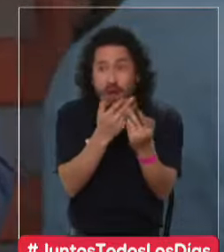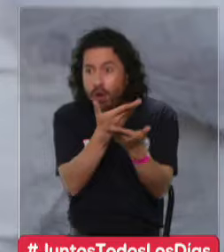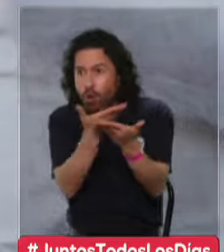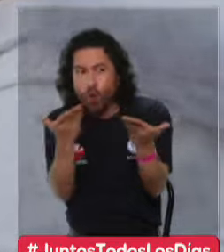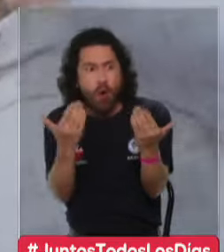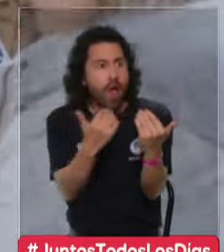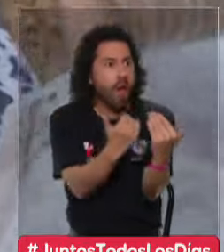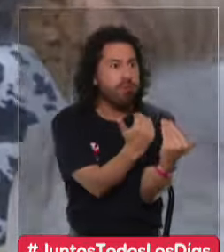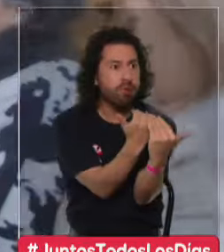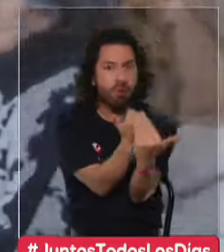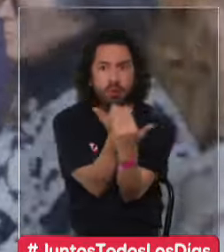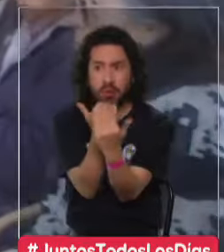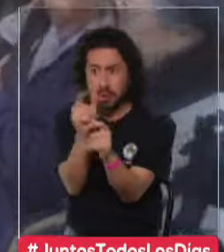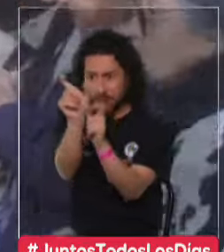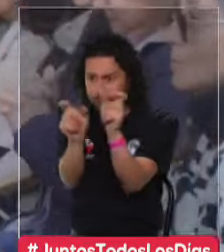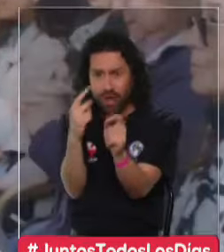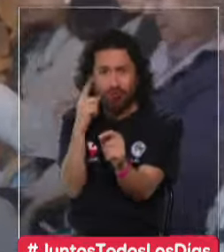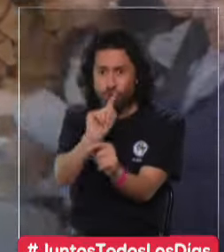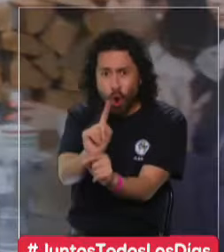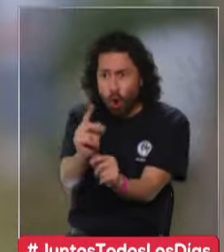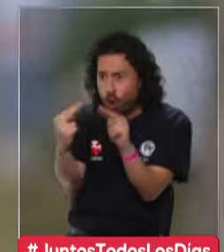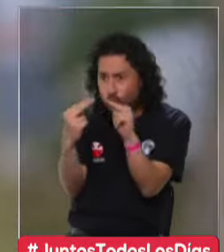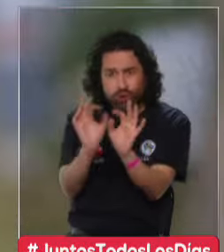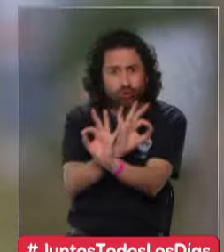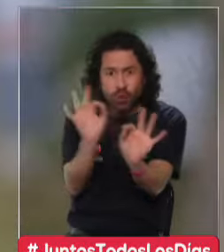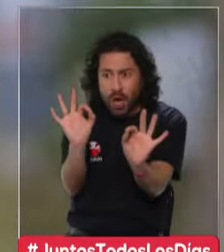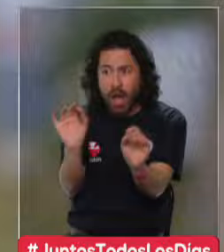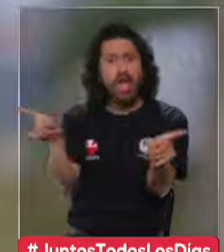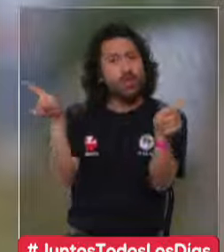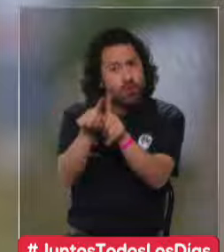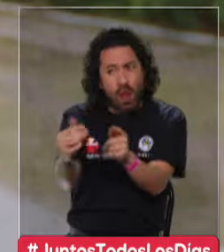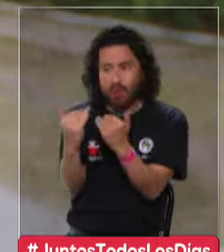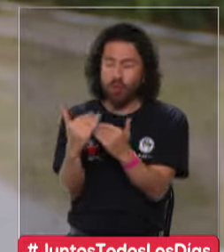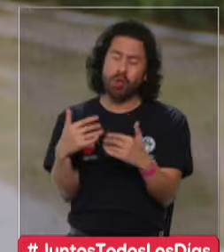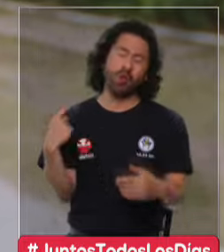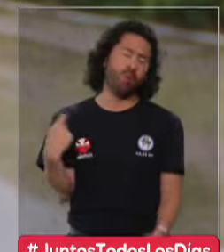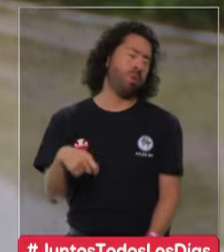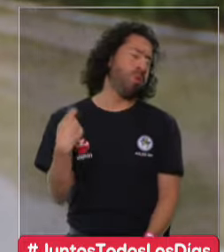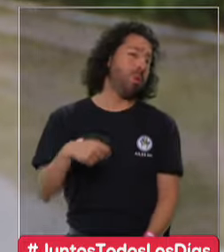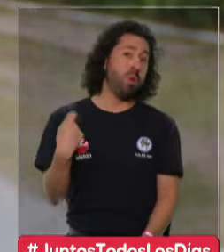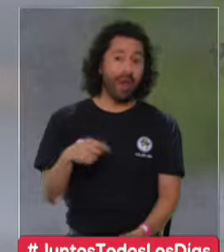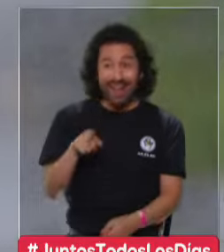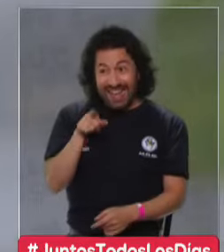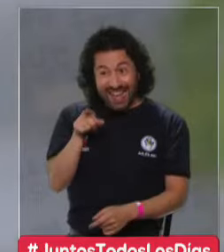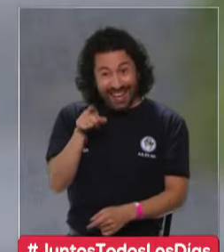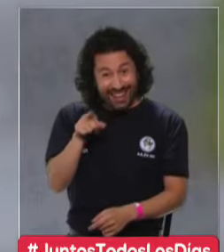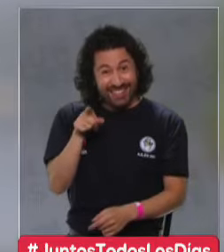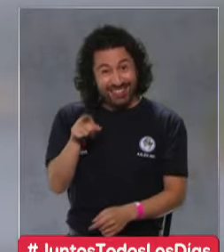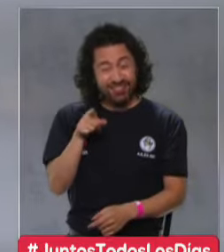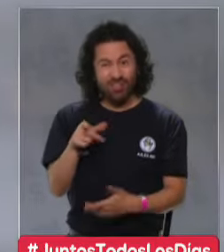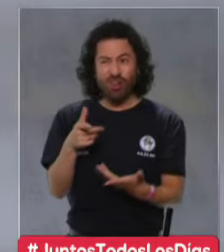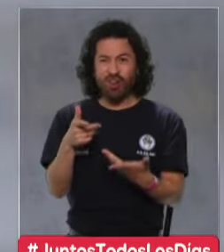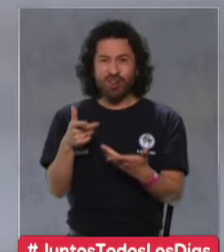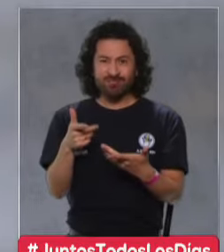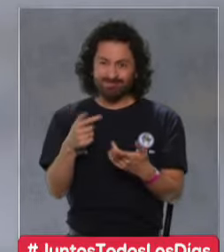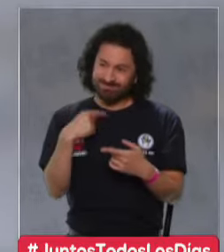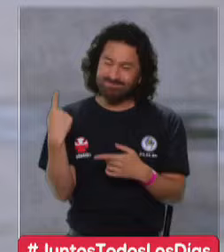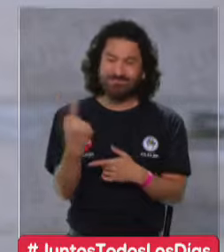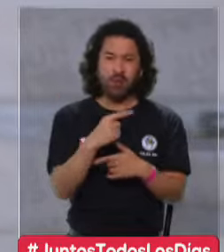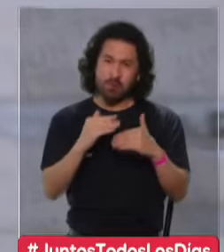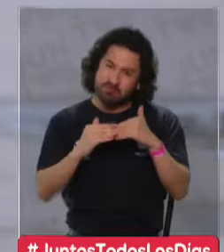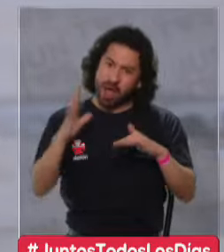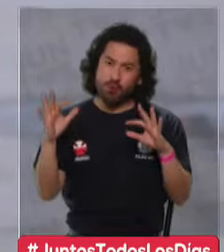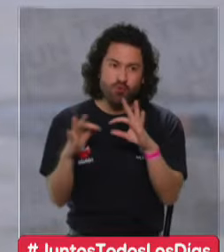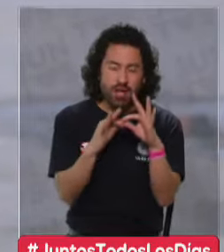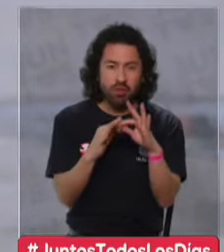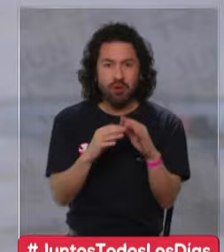brindó, a veces gente que tú ni siquiera conocías, para mí es invaluable. Y yo creo que eso nos hizo como más unidos, preocuparnos